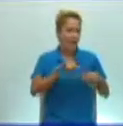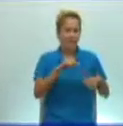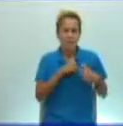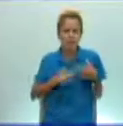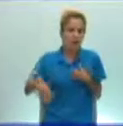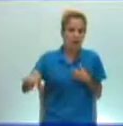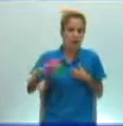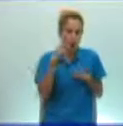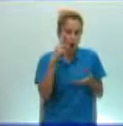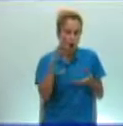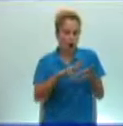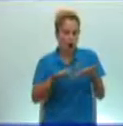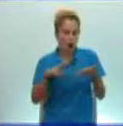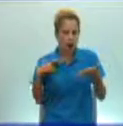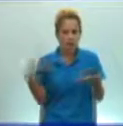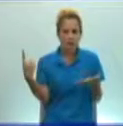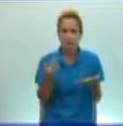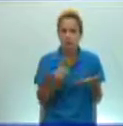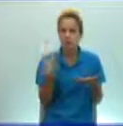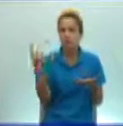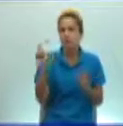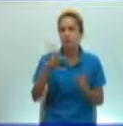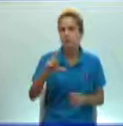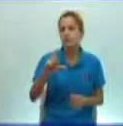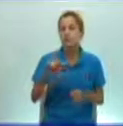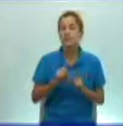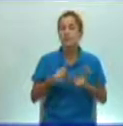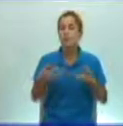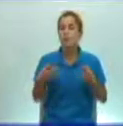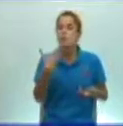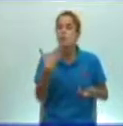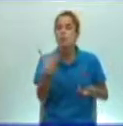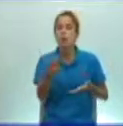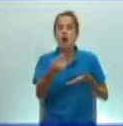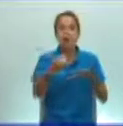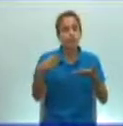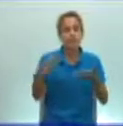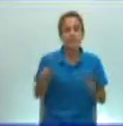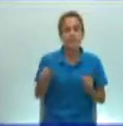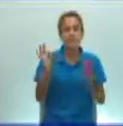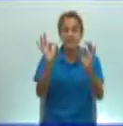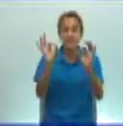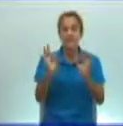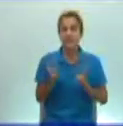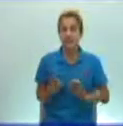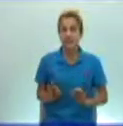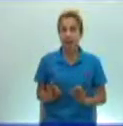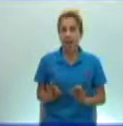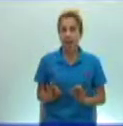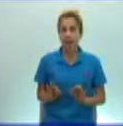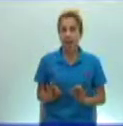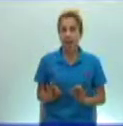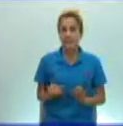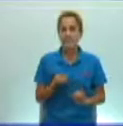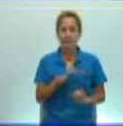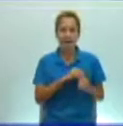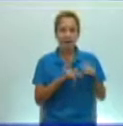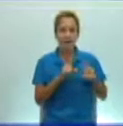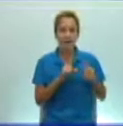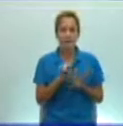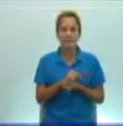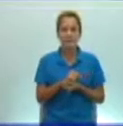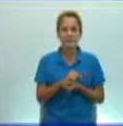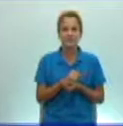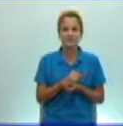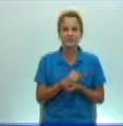lee nuestros textos, porque la buena ortografía siempre enamora.